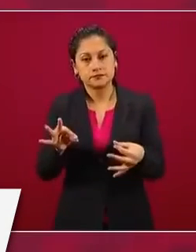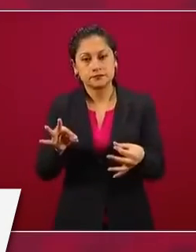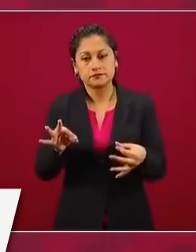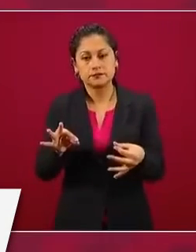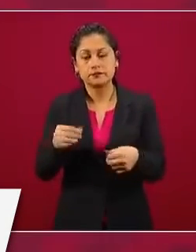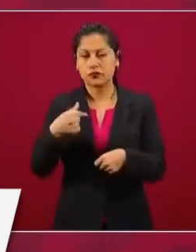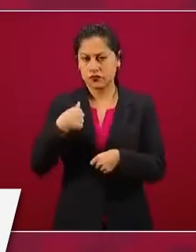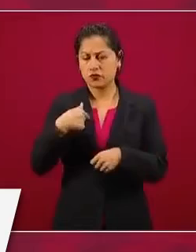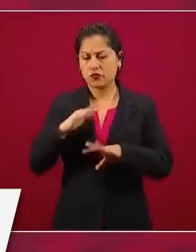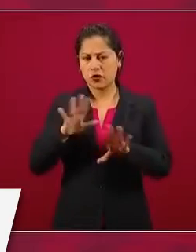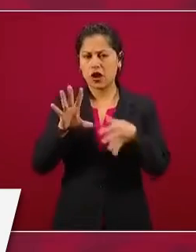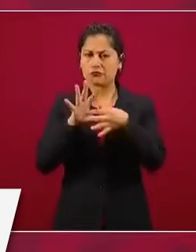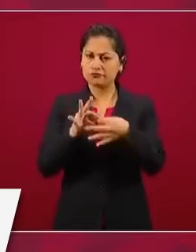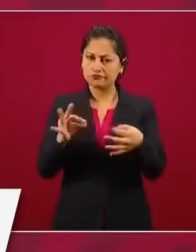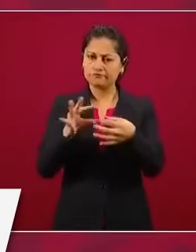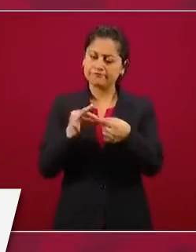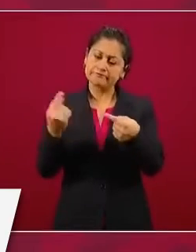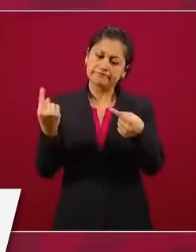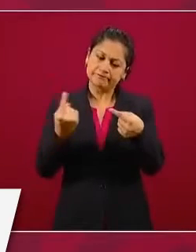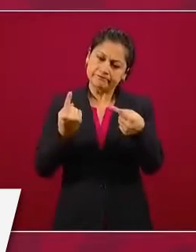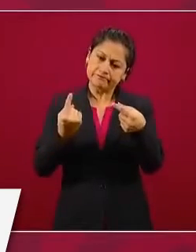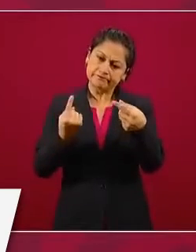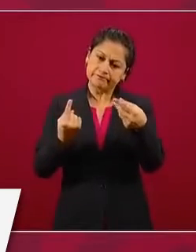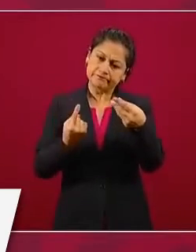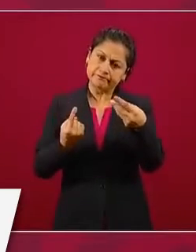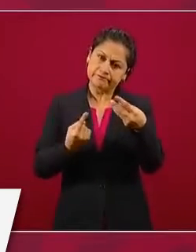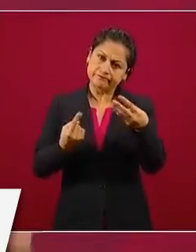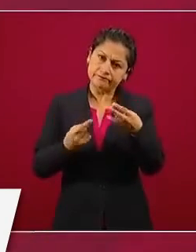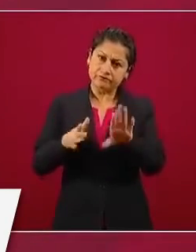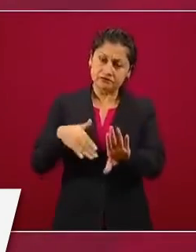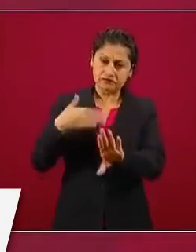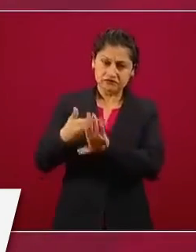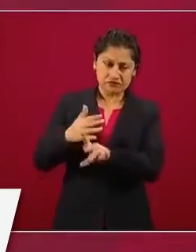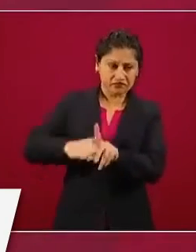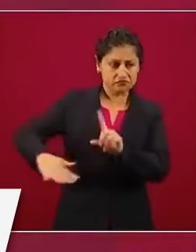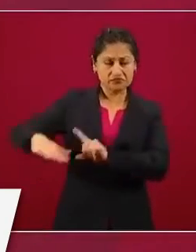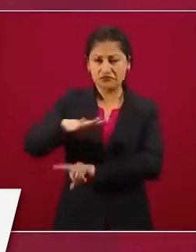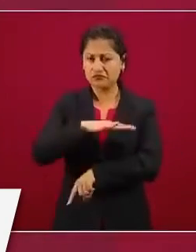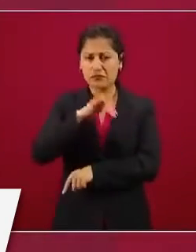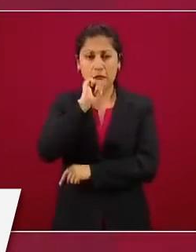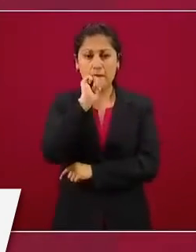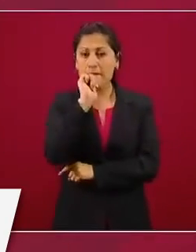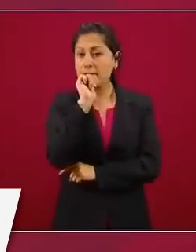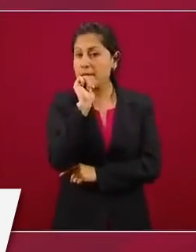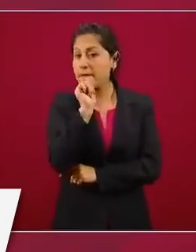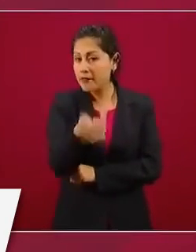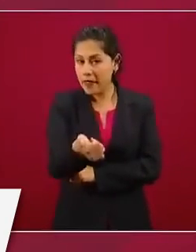Ya le dije que no se va a afectar en nada